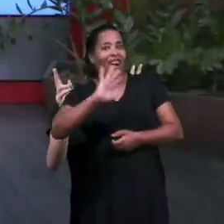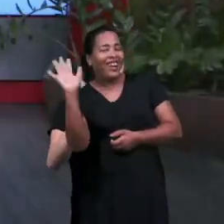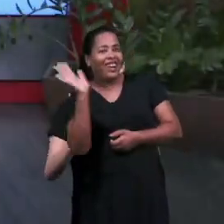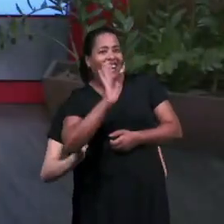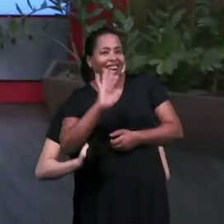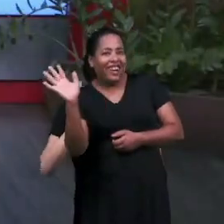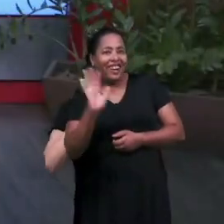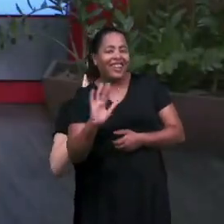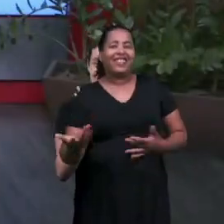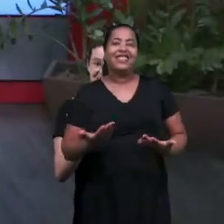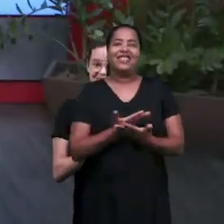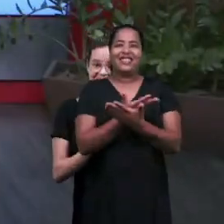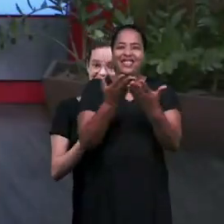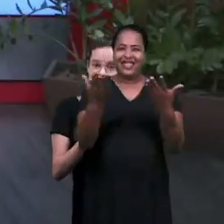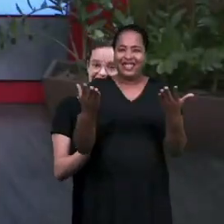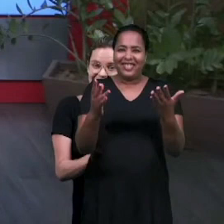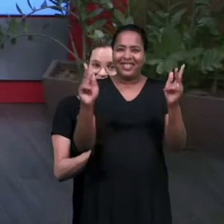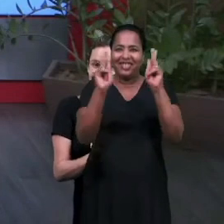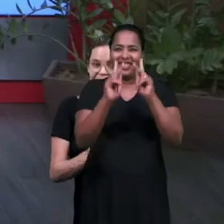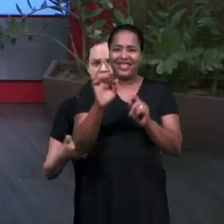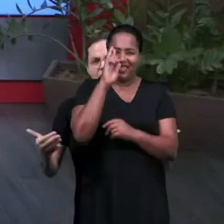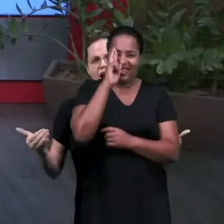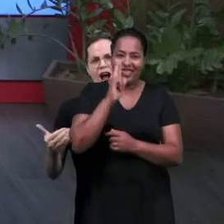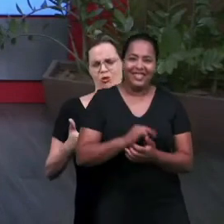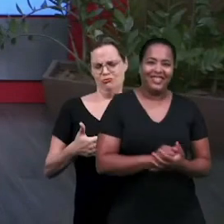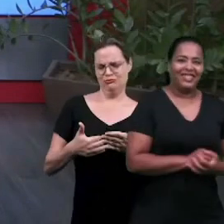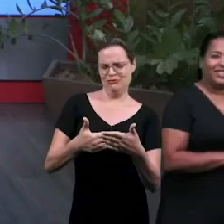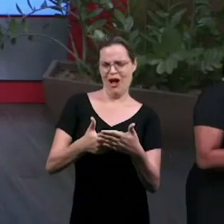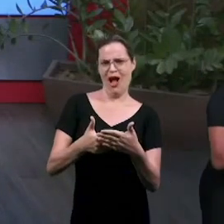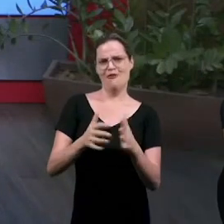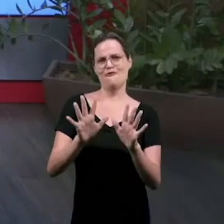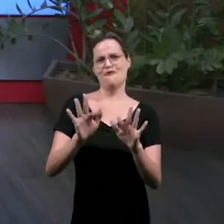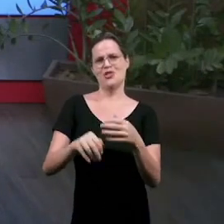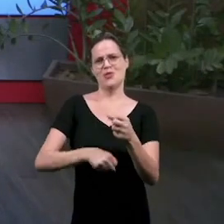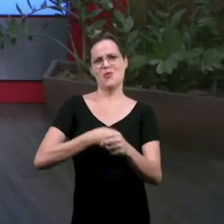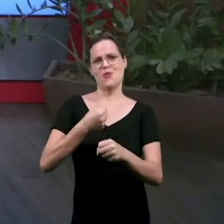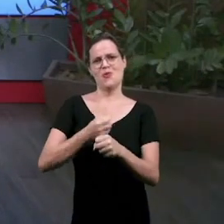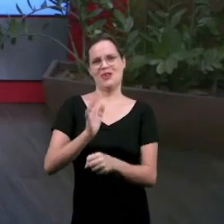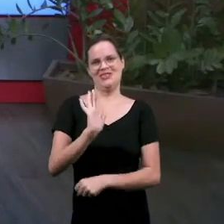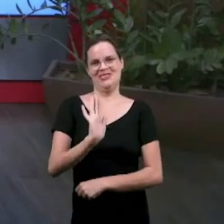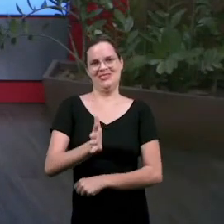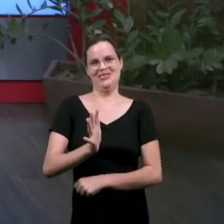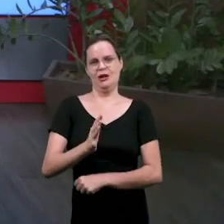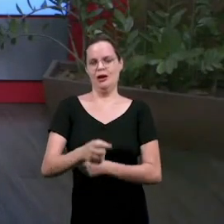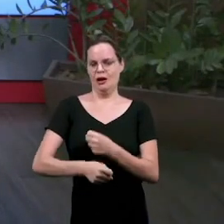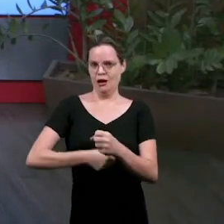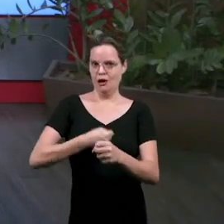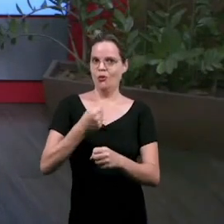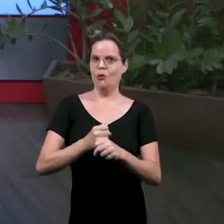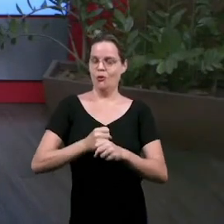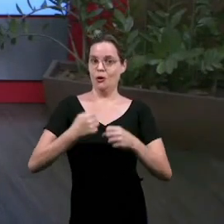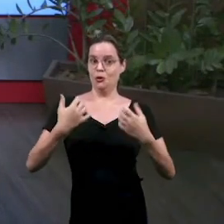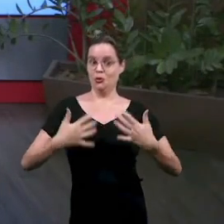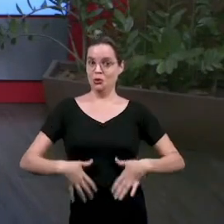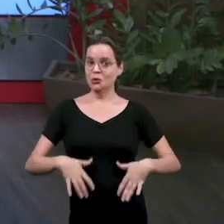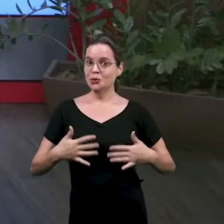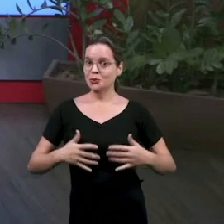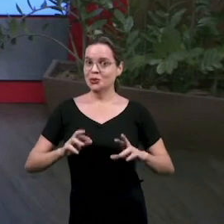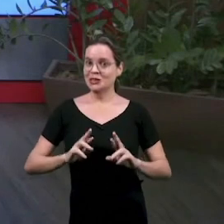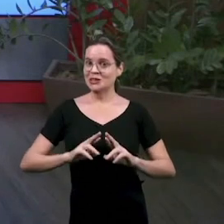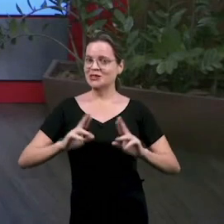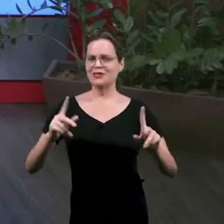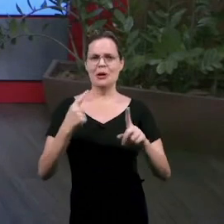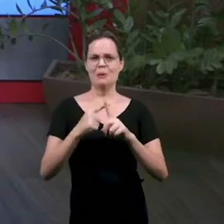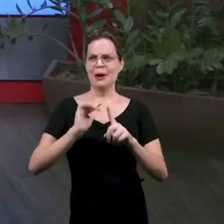Hola, yo quiero saludarte con la paz del Señor Jesús. Llegamos al final de un año